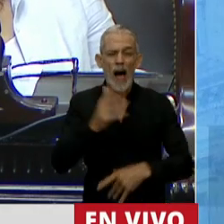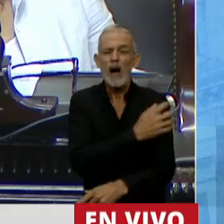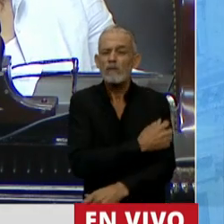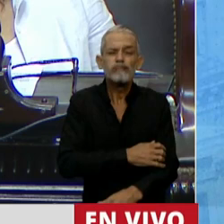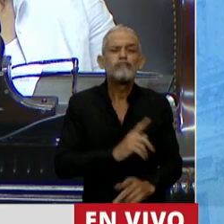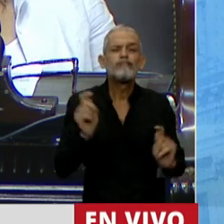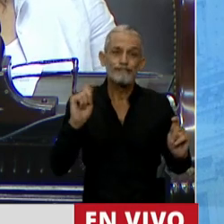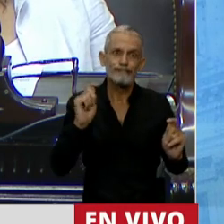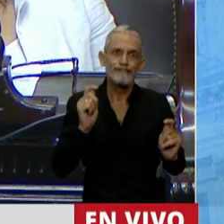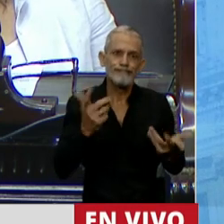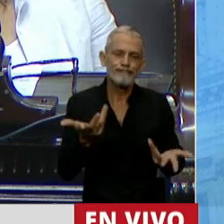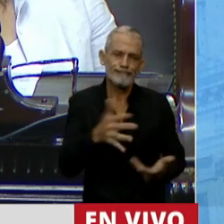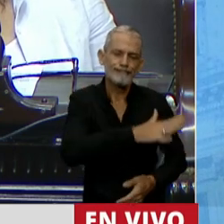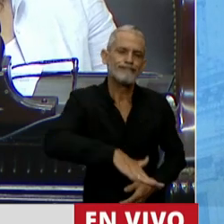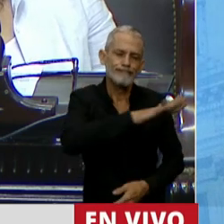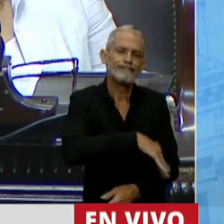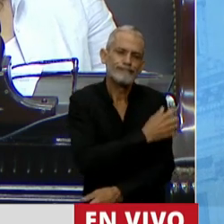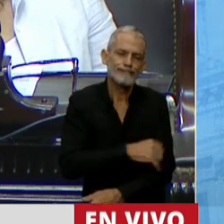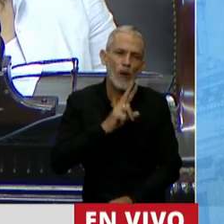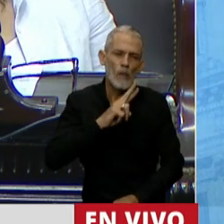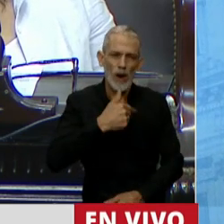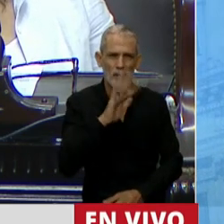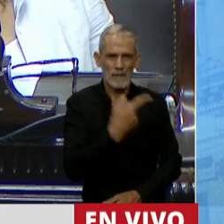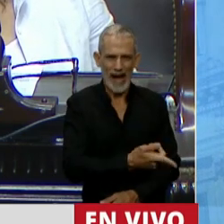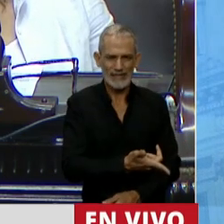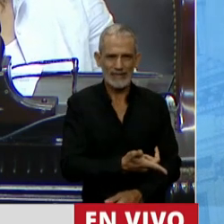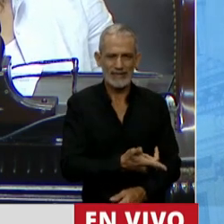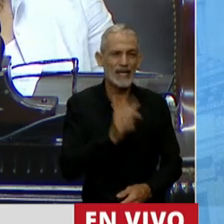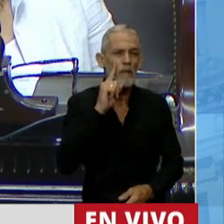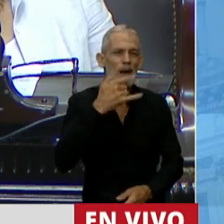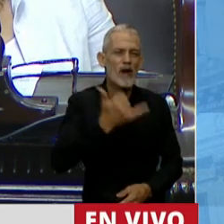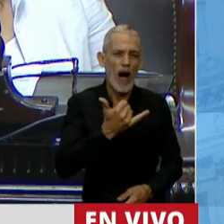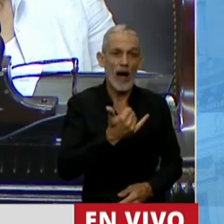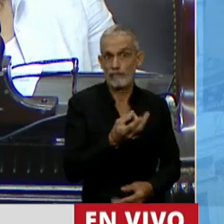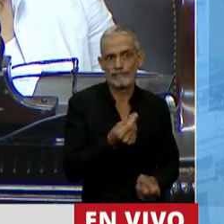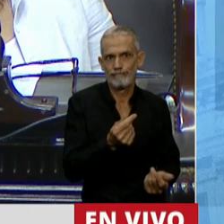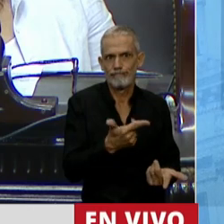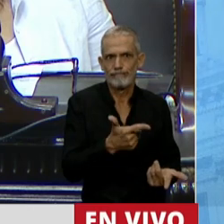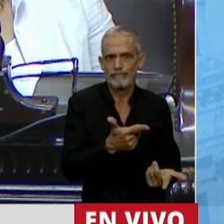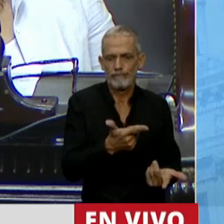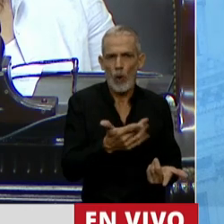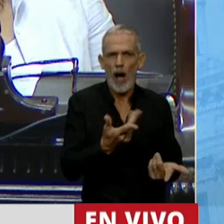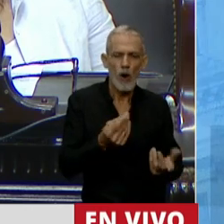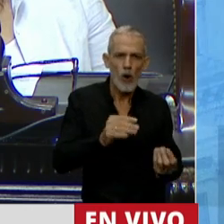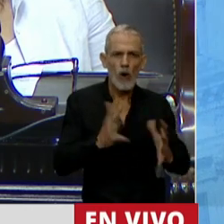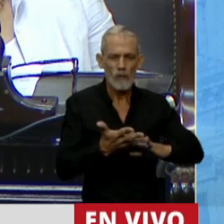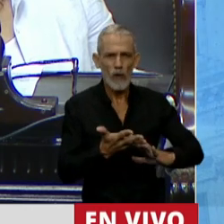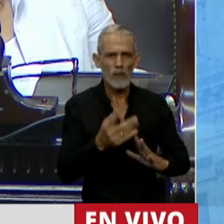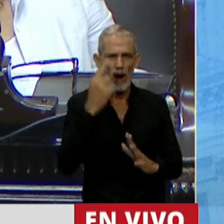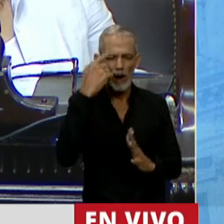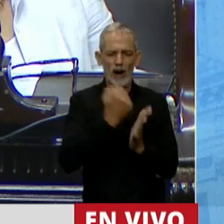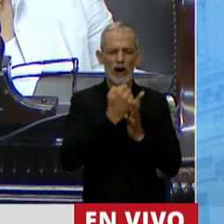las mujeres de los sectores sociales más vulnerables, sin recursos económicos ni recursos